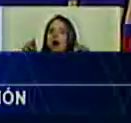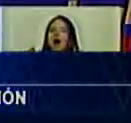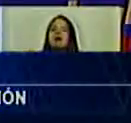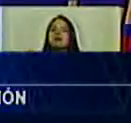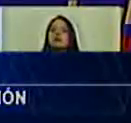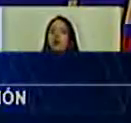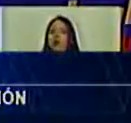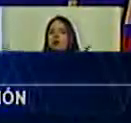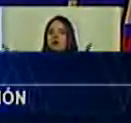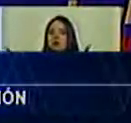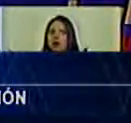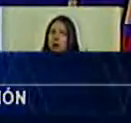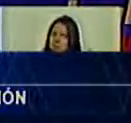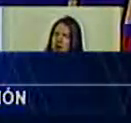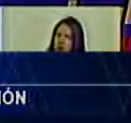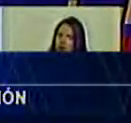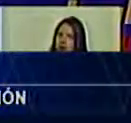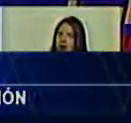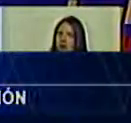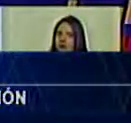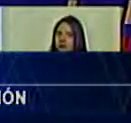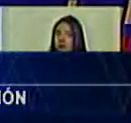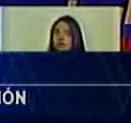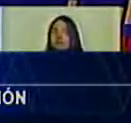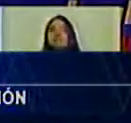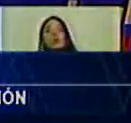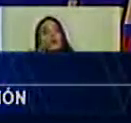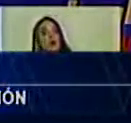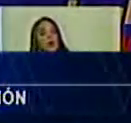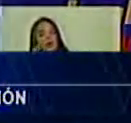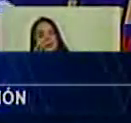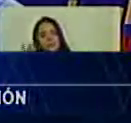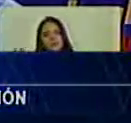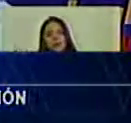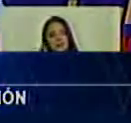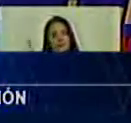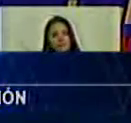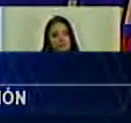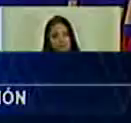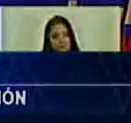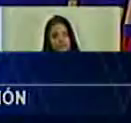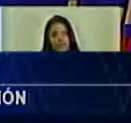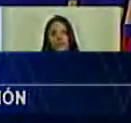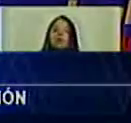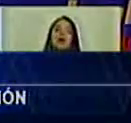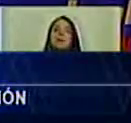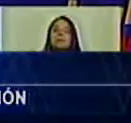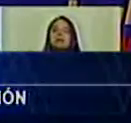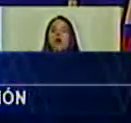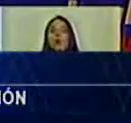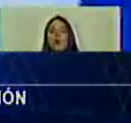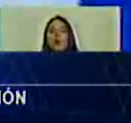diálogo, les está dando buenos resultados. Parece que no, ya vamos a ver una lámina al respecto. Una participación del